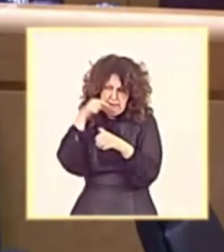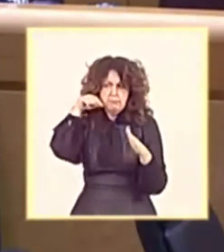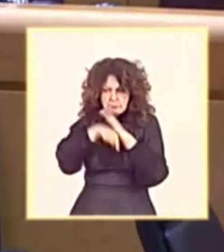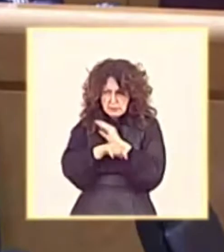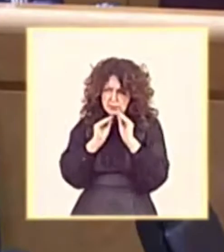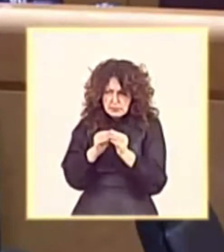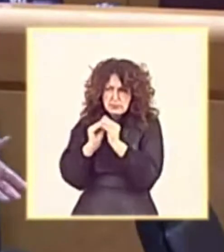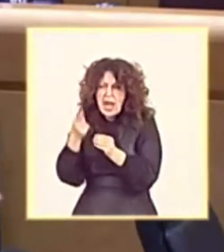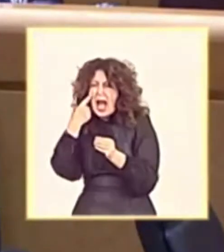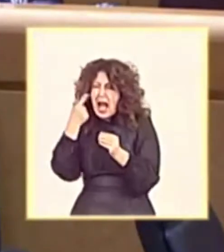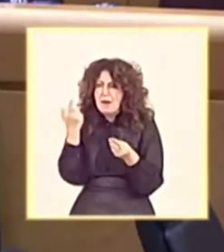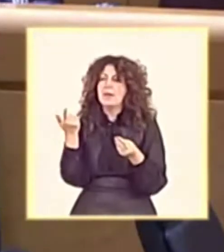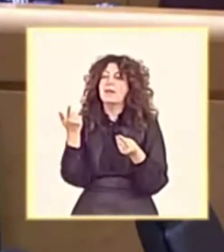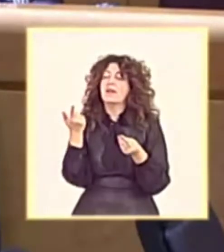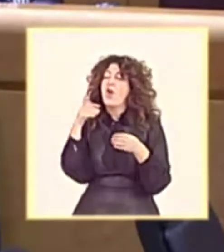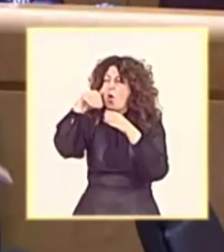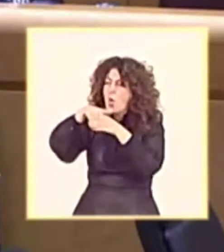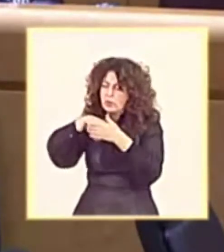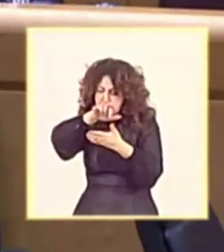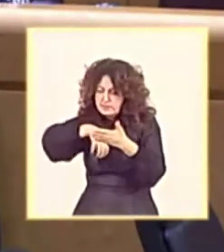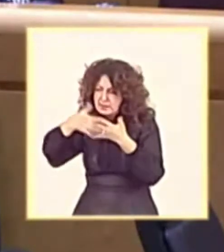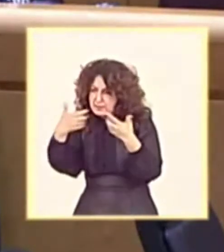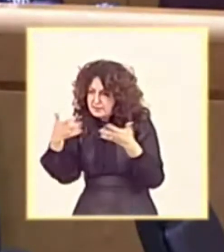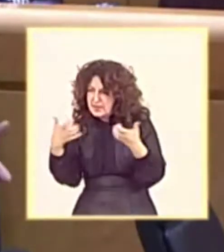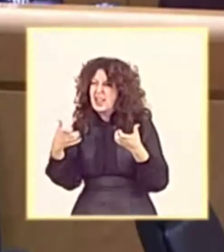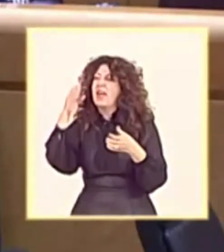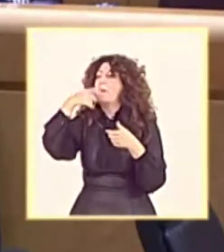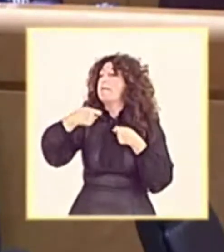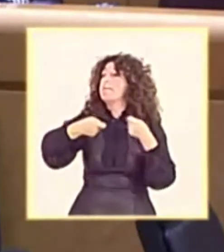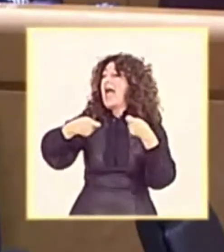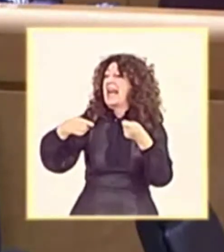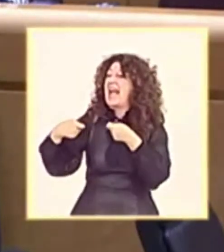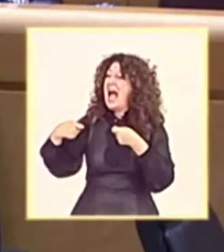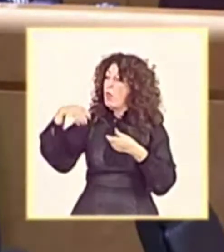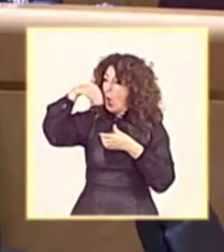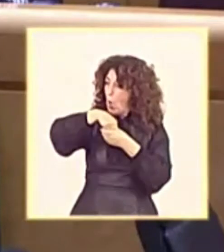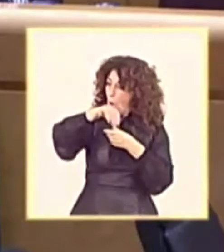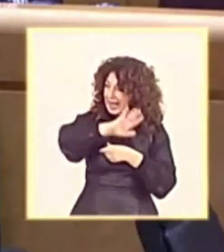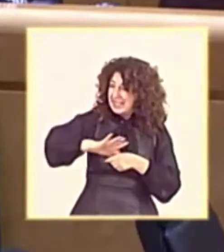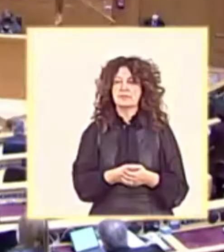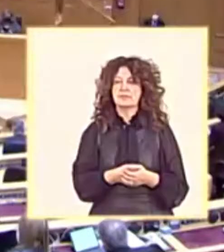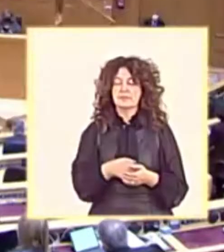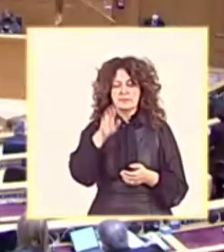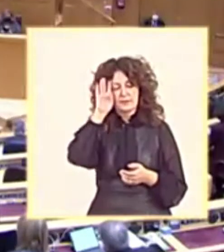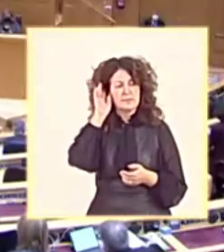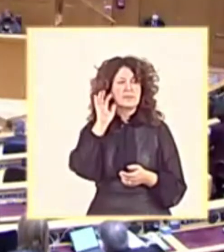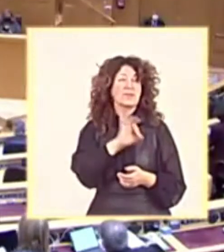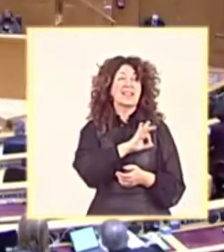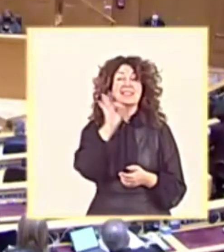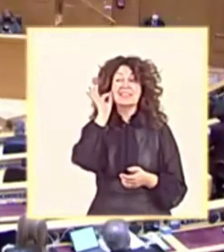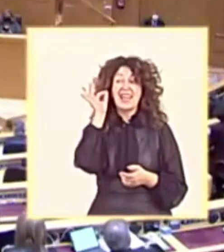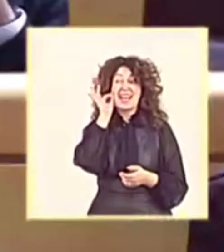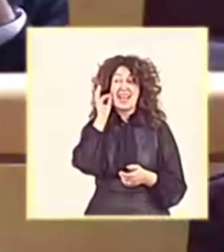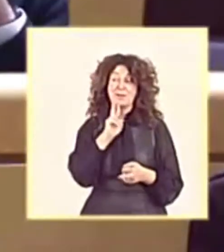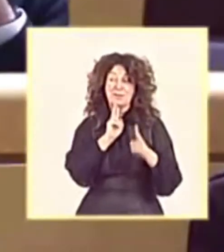actuaciones que puedan ser compatibles con el mercado interior y, por tanto, con el mapa de ayudas regionales. El 11 de enero hubo una reunión